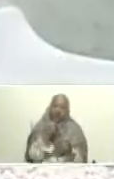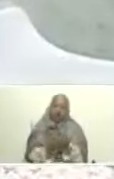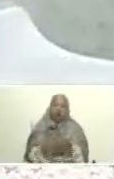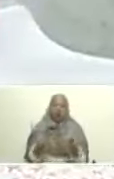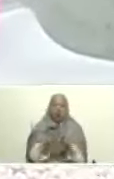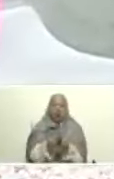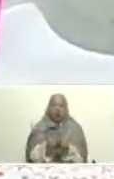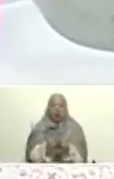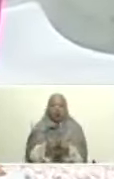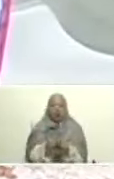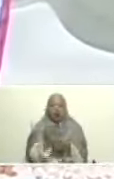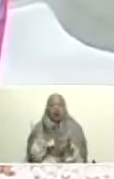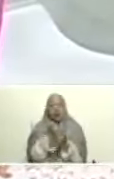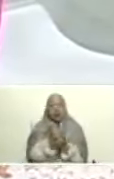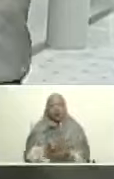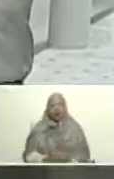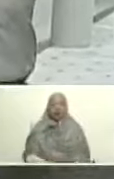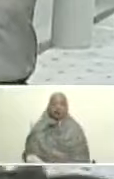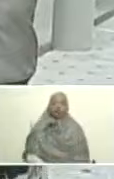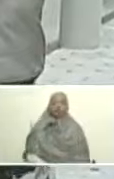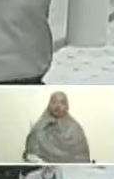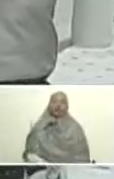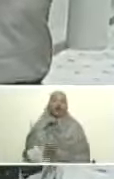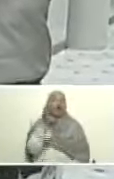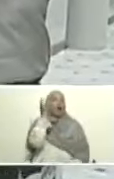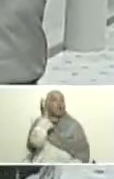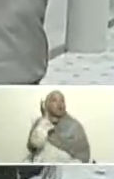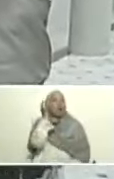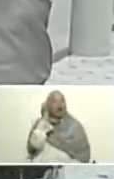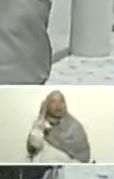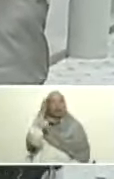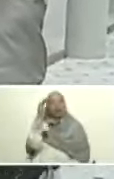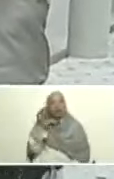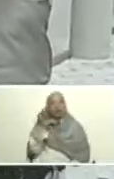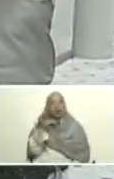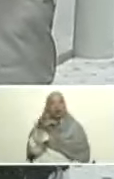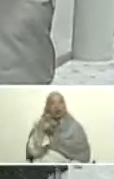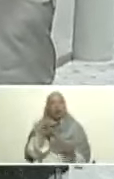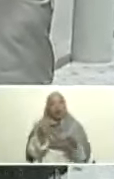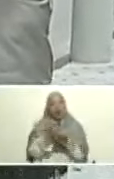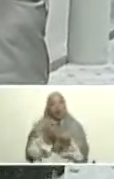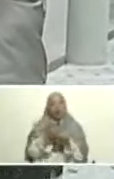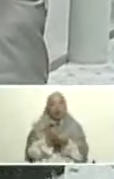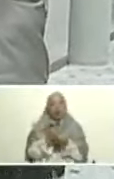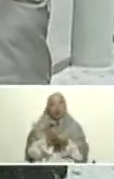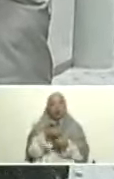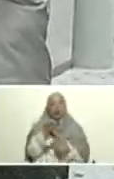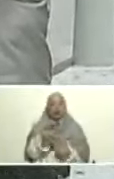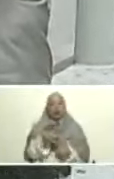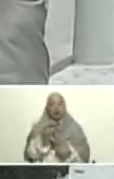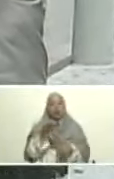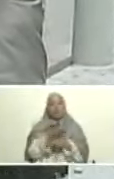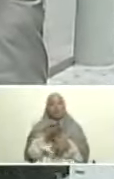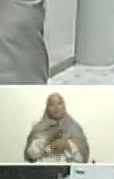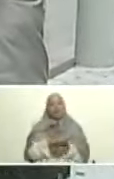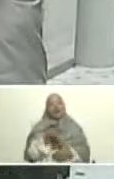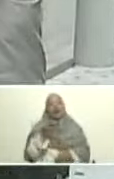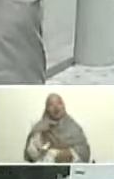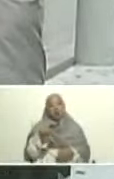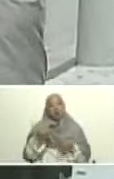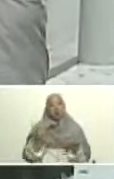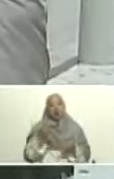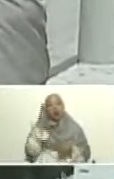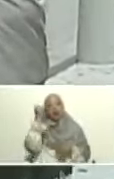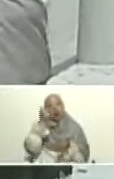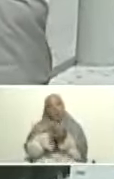me la bendiga. Bueno, saludo gracias a todo ese mujerero. Así es. Allá estaremos inaugurando ese espacio. Así es, mi presidente. Más temprano que tarde. Dios te